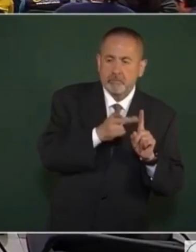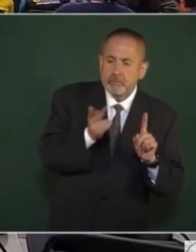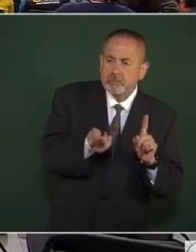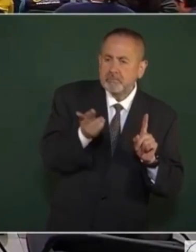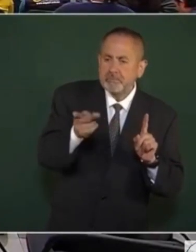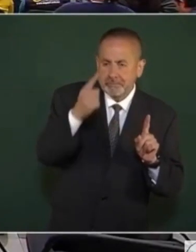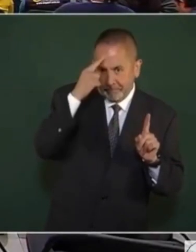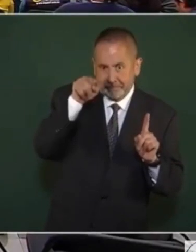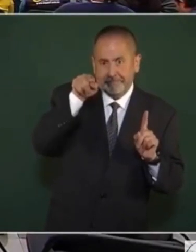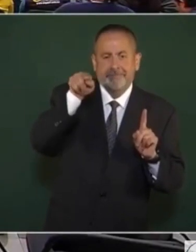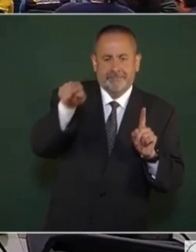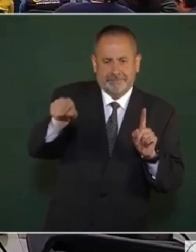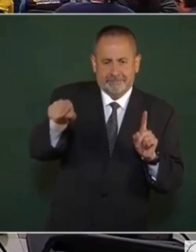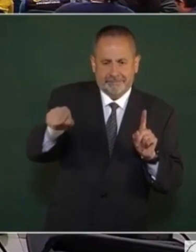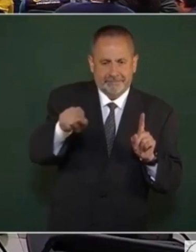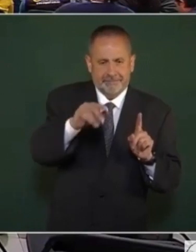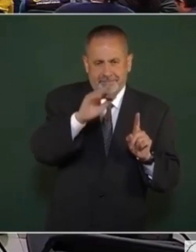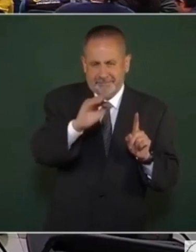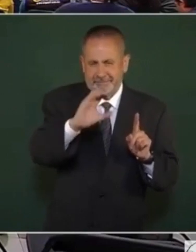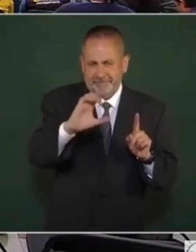pero tú